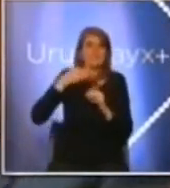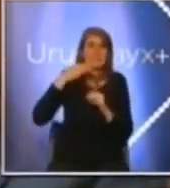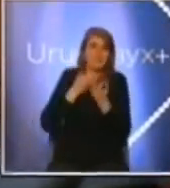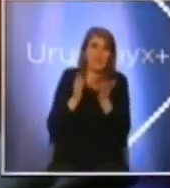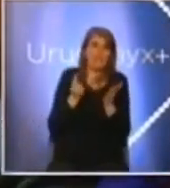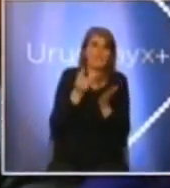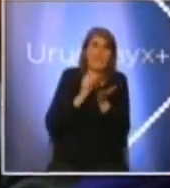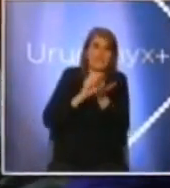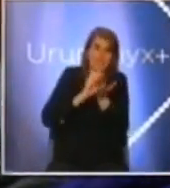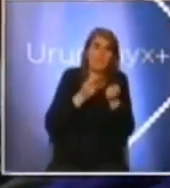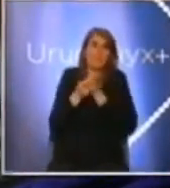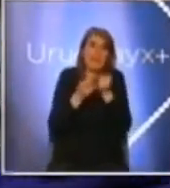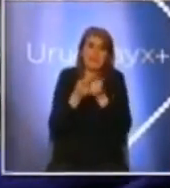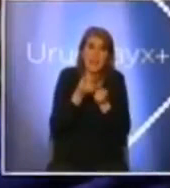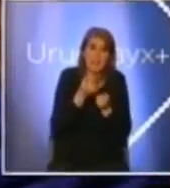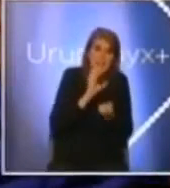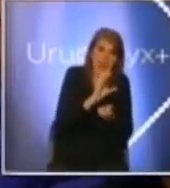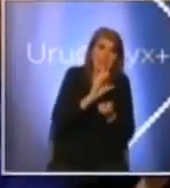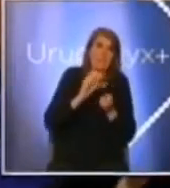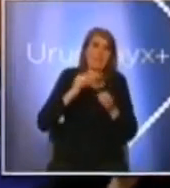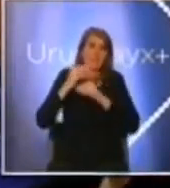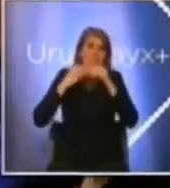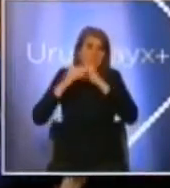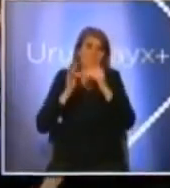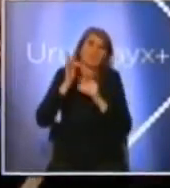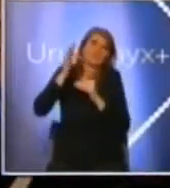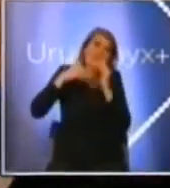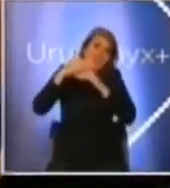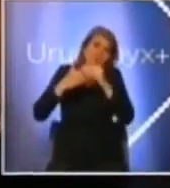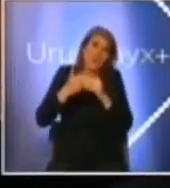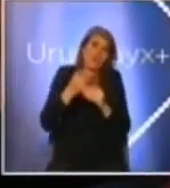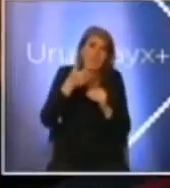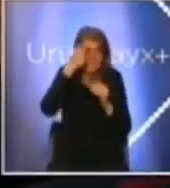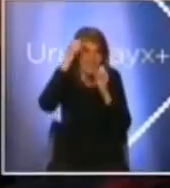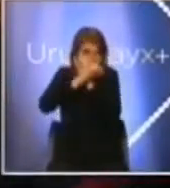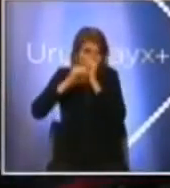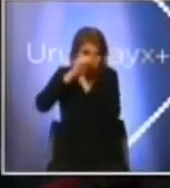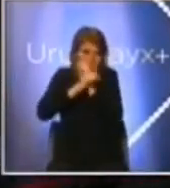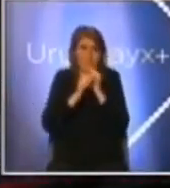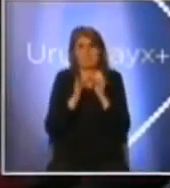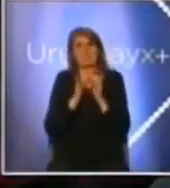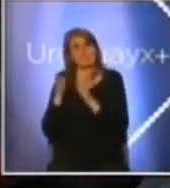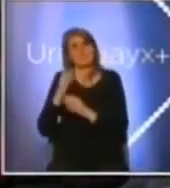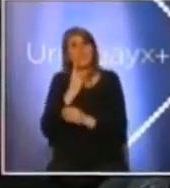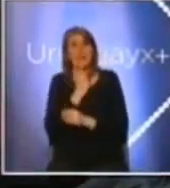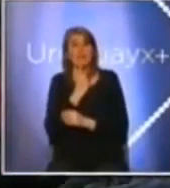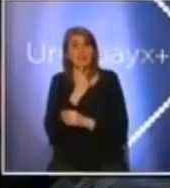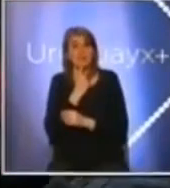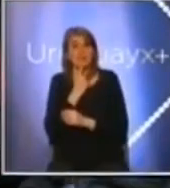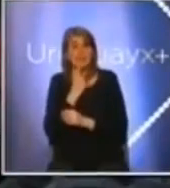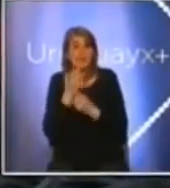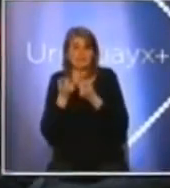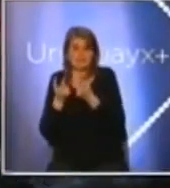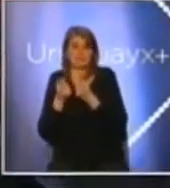financiación de proyectos tecnológicos. Vincularemos más estrechamente la política e instrumentos